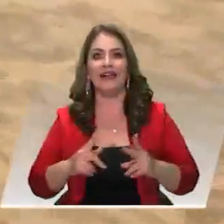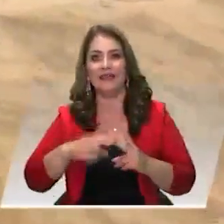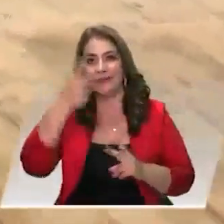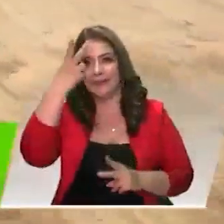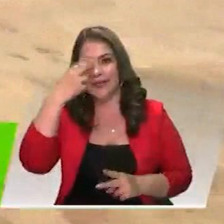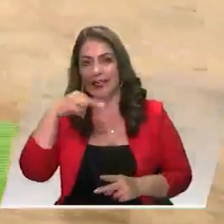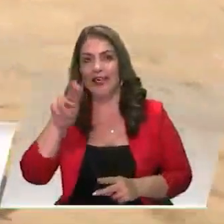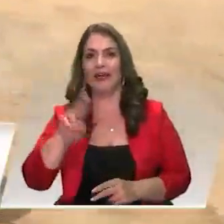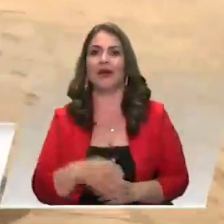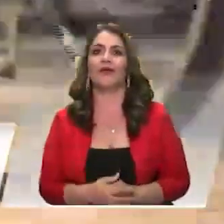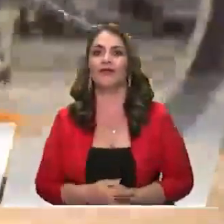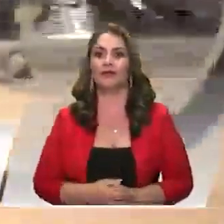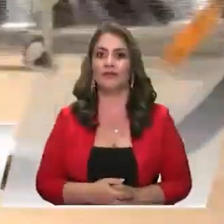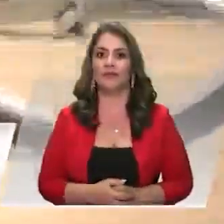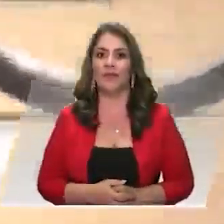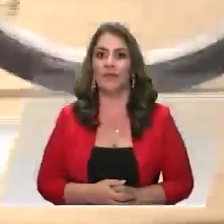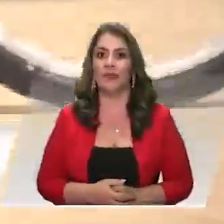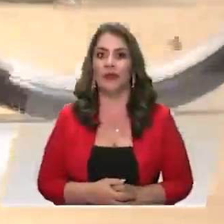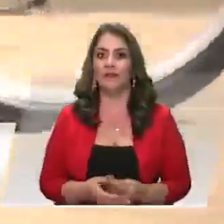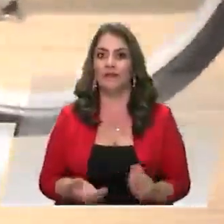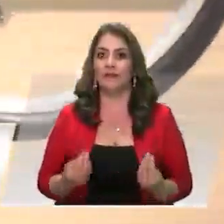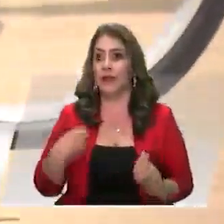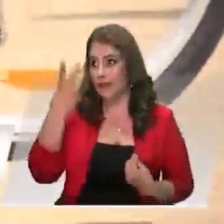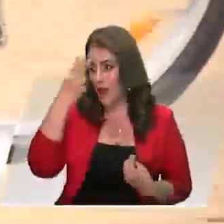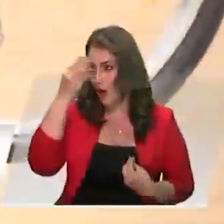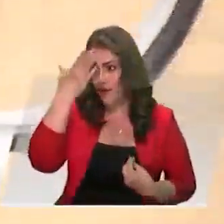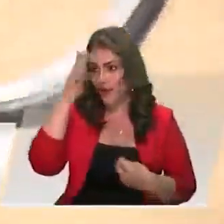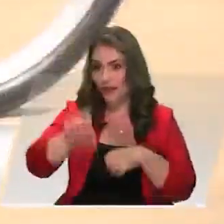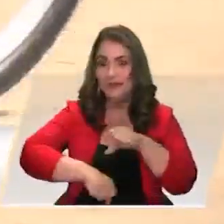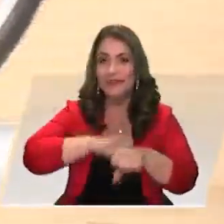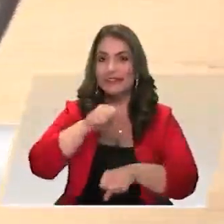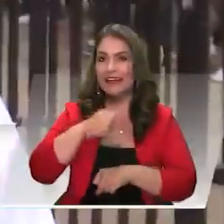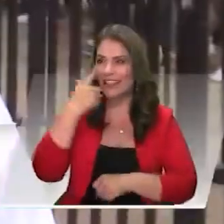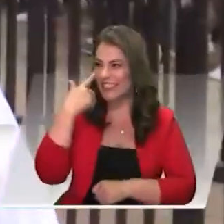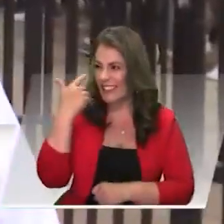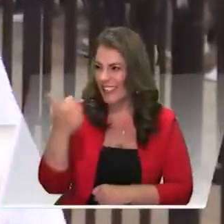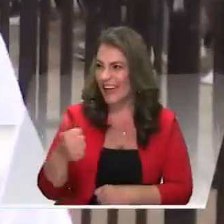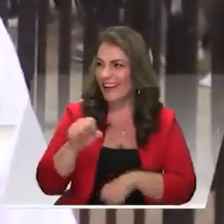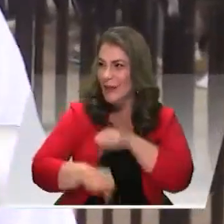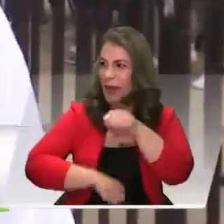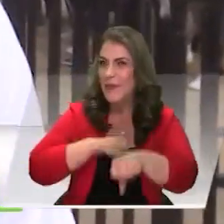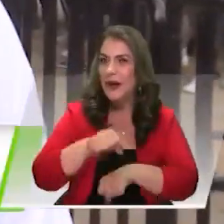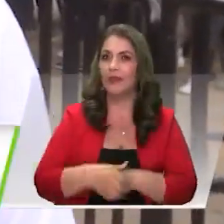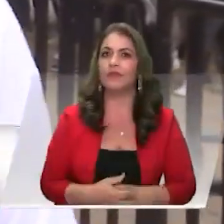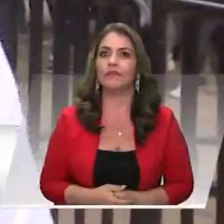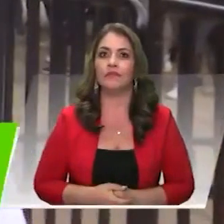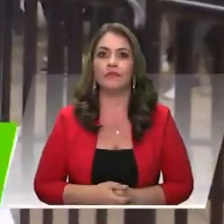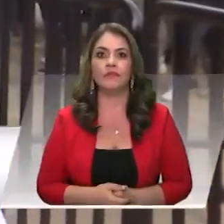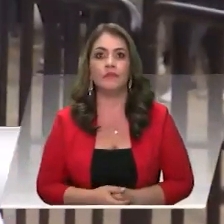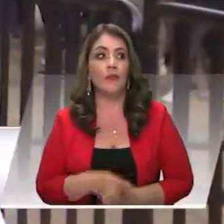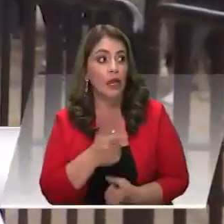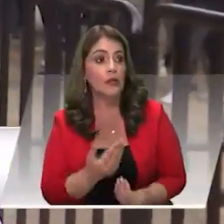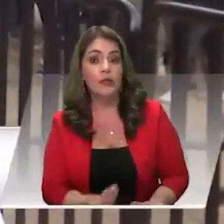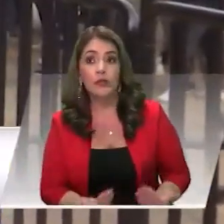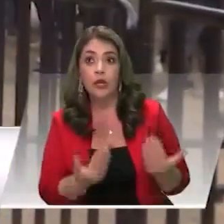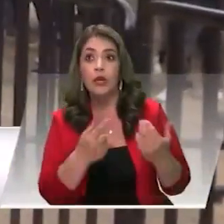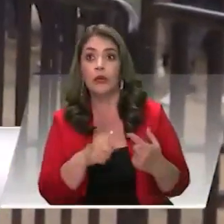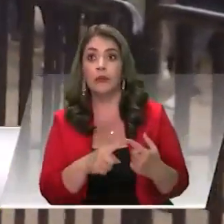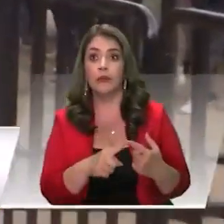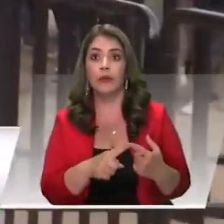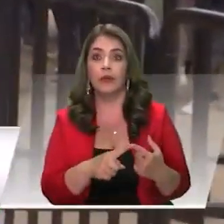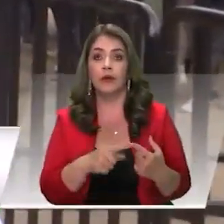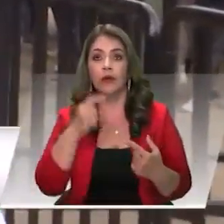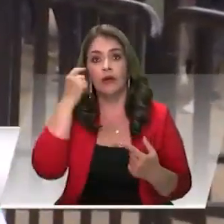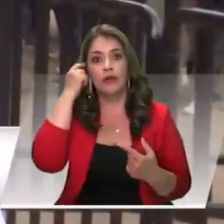hijo, entonces él todavía no sabe montar bicicleta y qué chévere que pueda aprender. A mí me beneficia mucho, la verdad, porque yo hace mucho quería